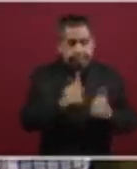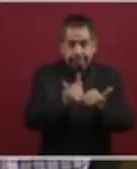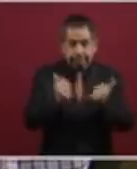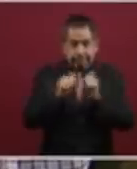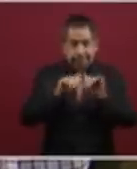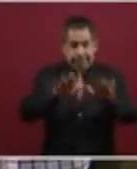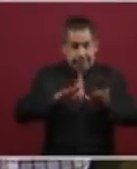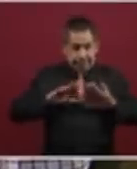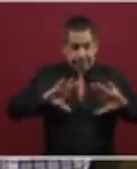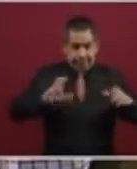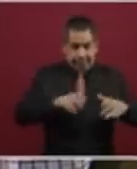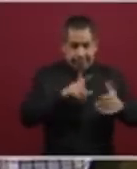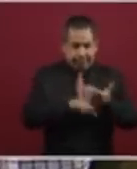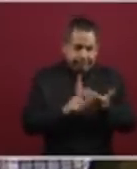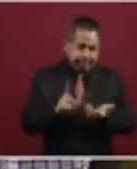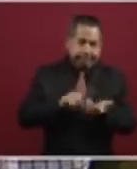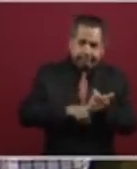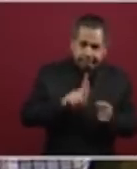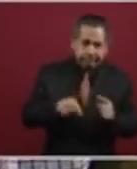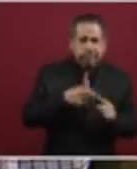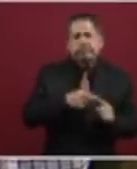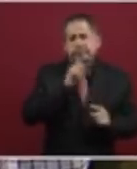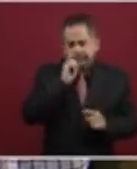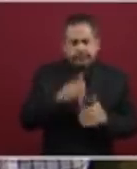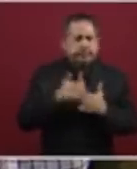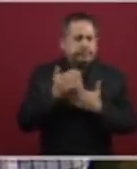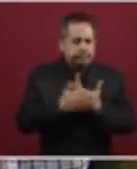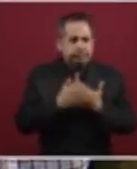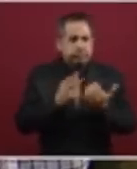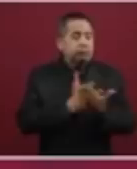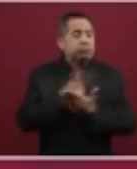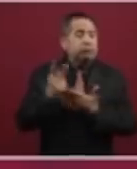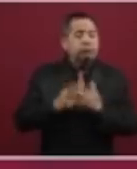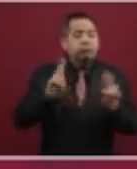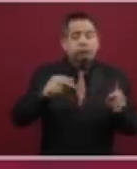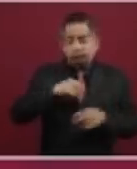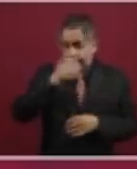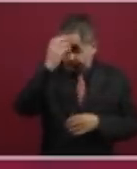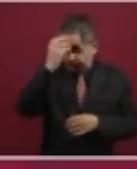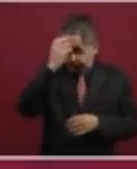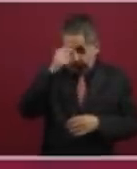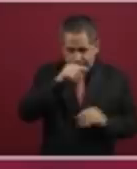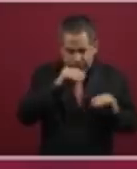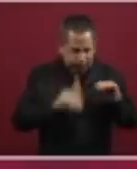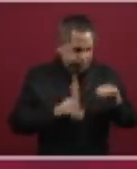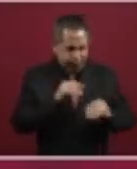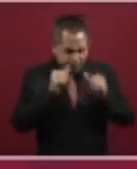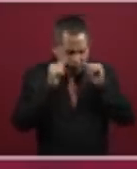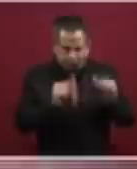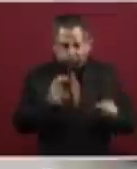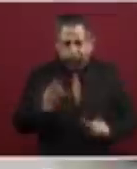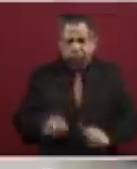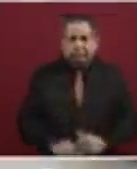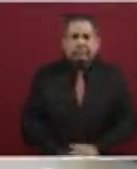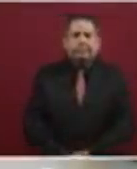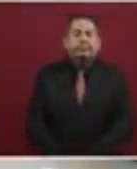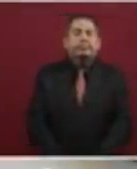dentro de este nuevo proyecto también del Bosque de Chapultepec y está plenamente atendido.